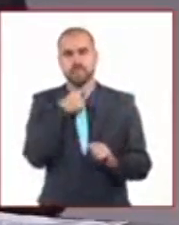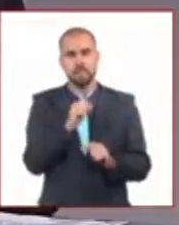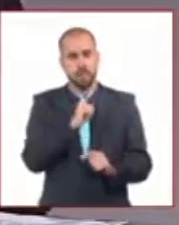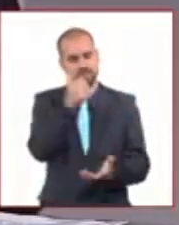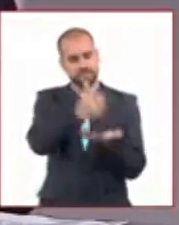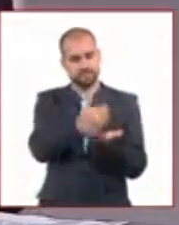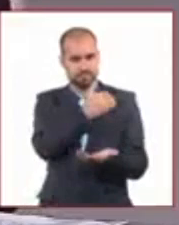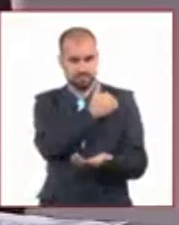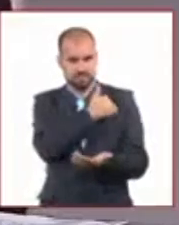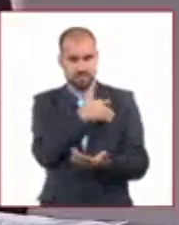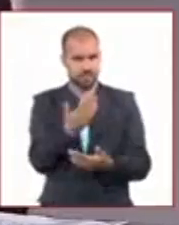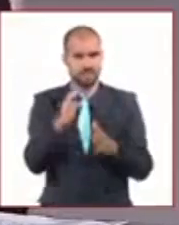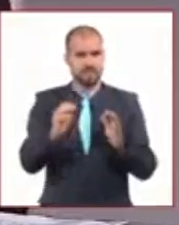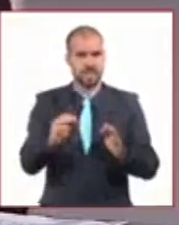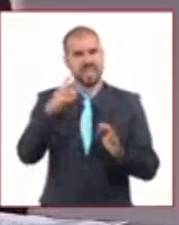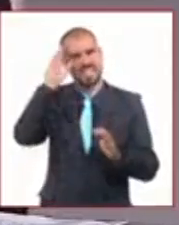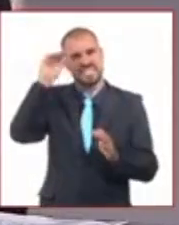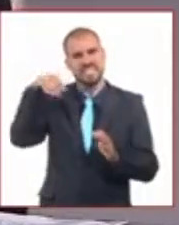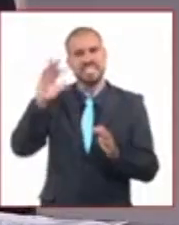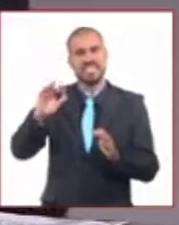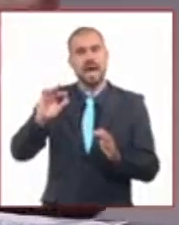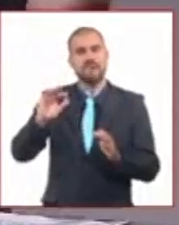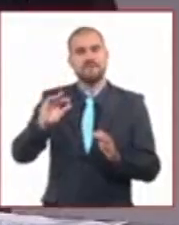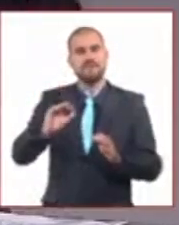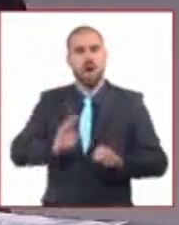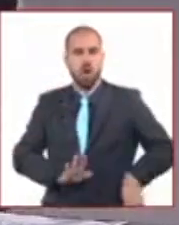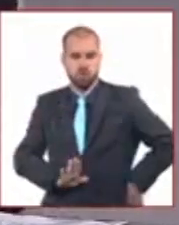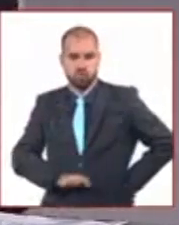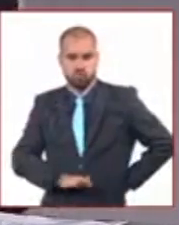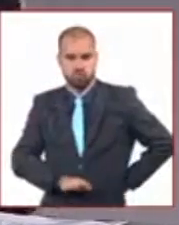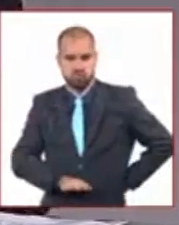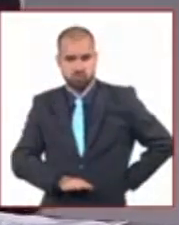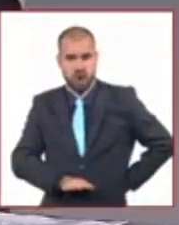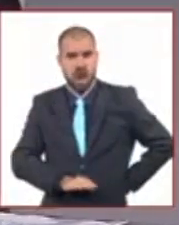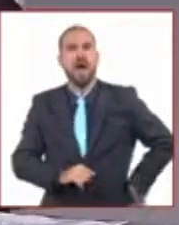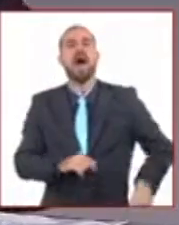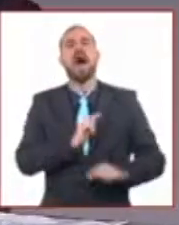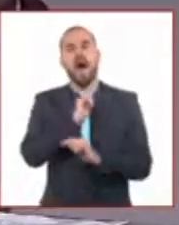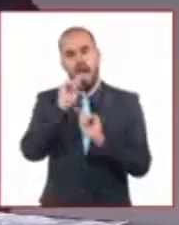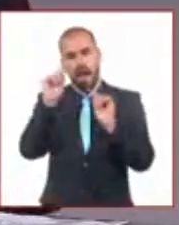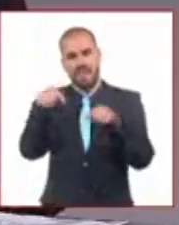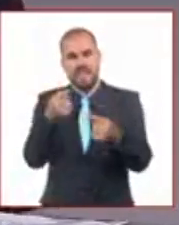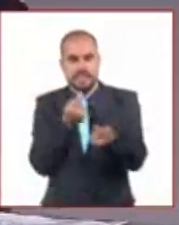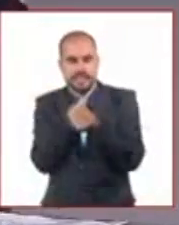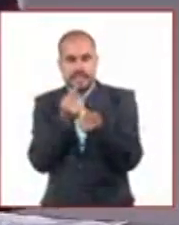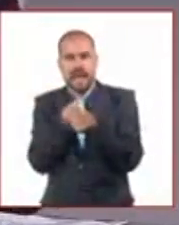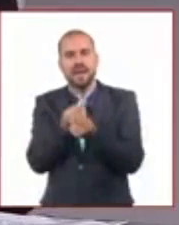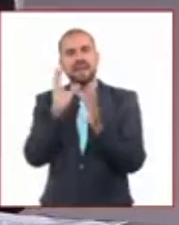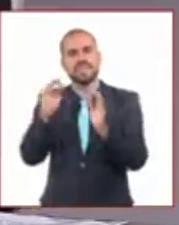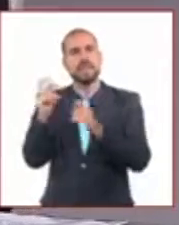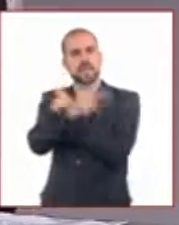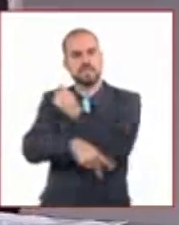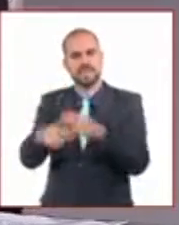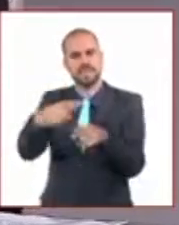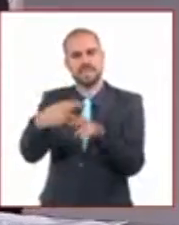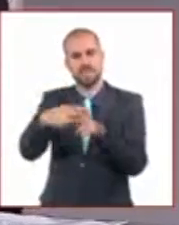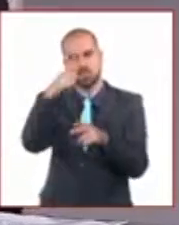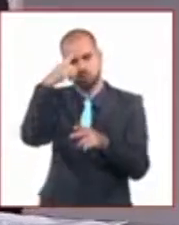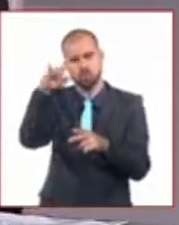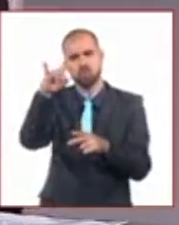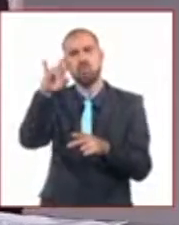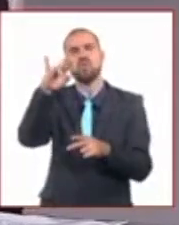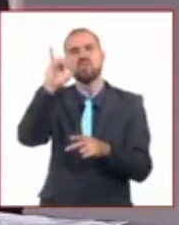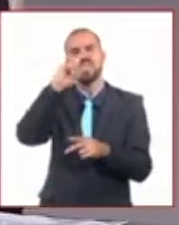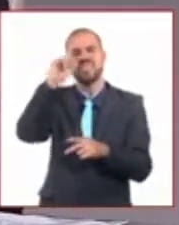cerca de la frontera con surinam y si sumamos a esto que recientemente eeuu acaba de darle la